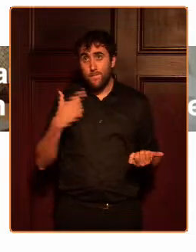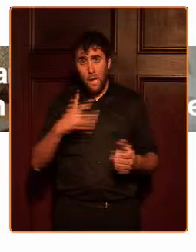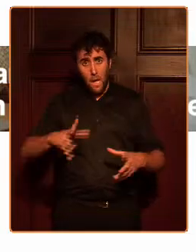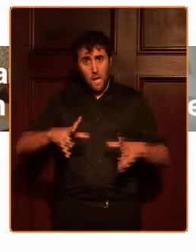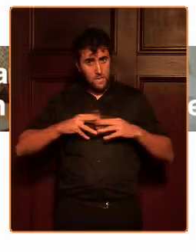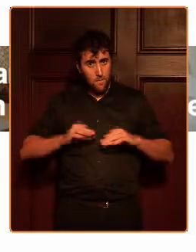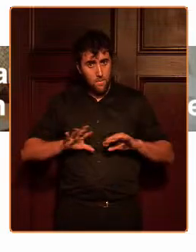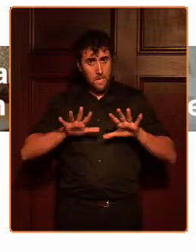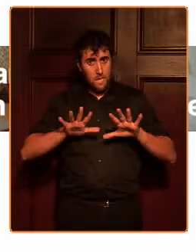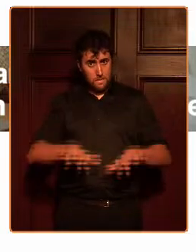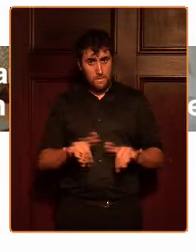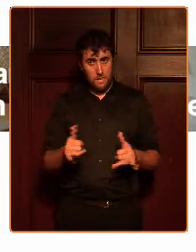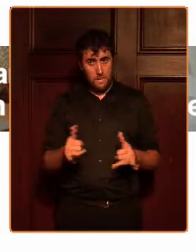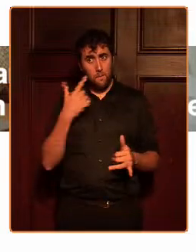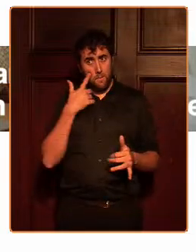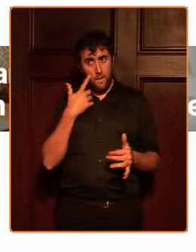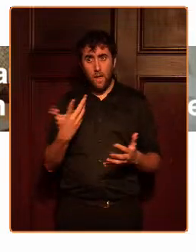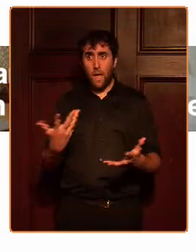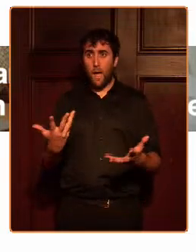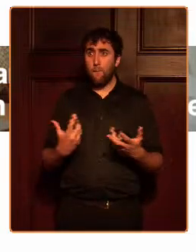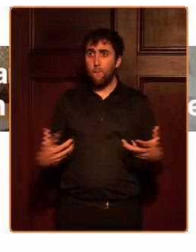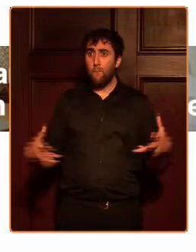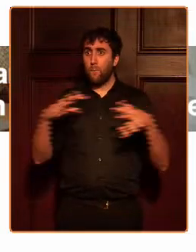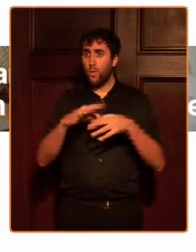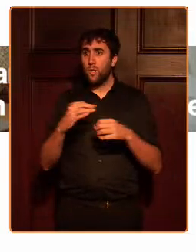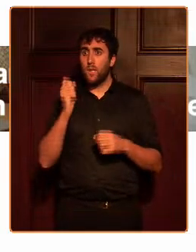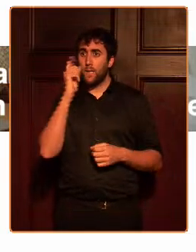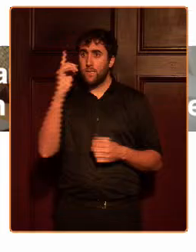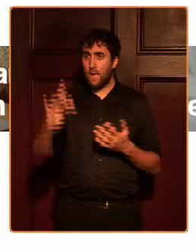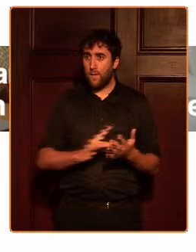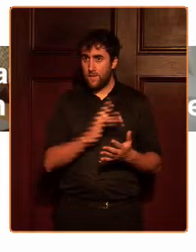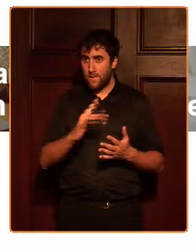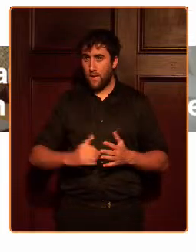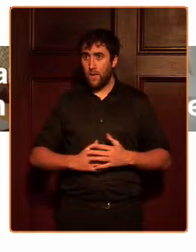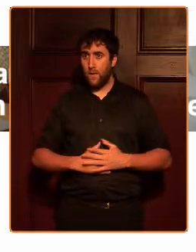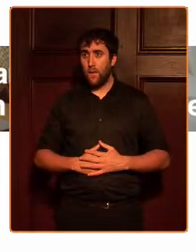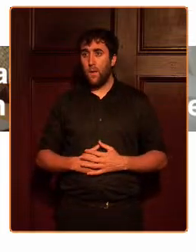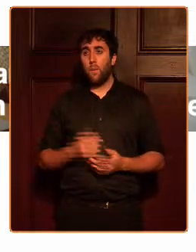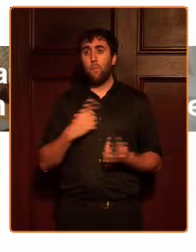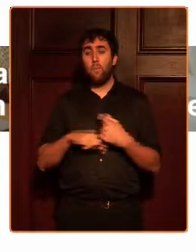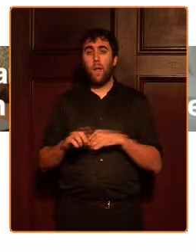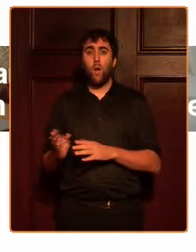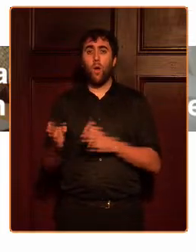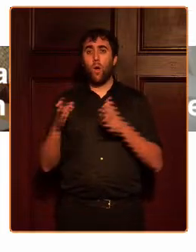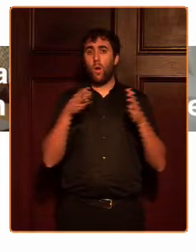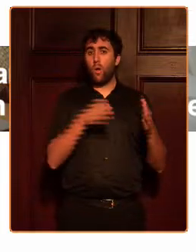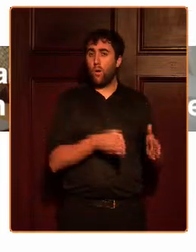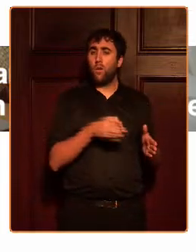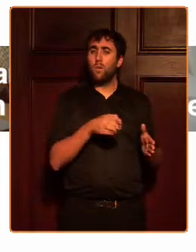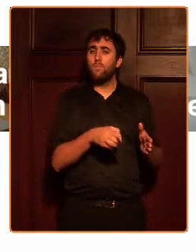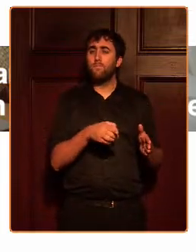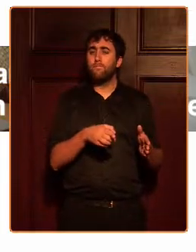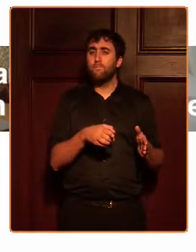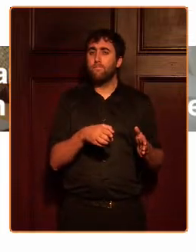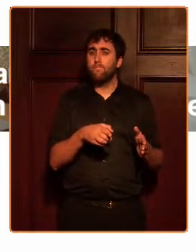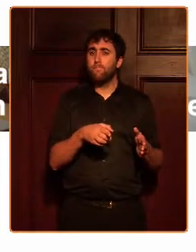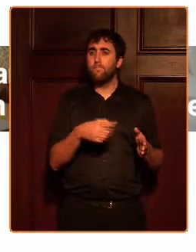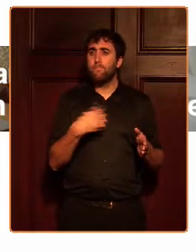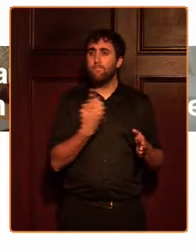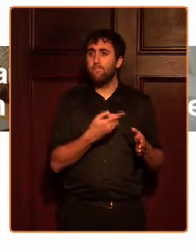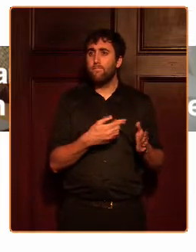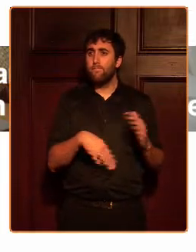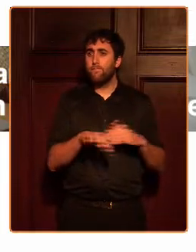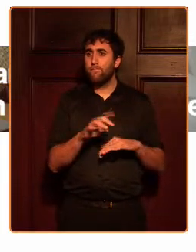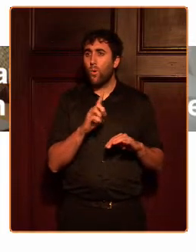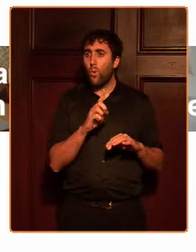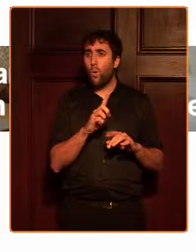aceptan y además acogen la inteligencia artificial por un lado, pero por el otro lo que es importante es que aproximadamente